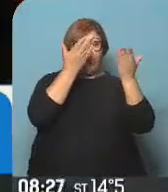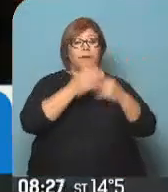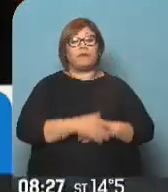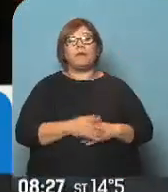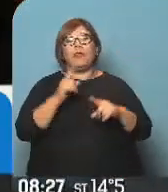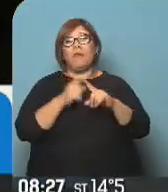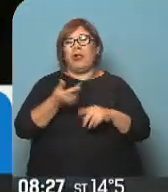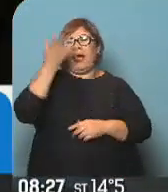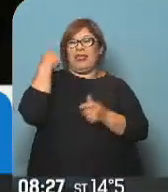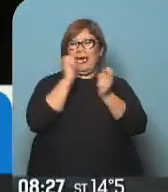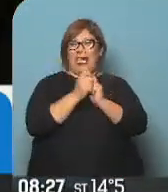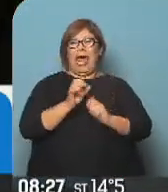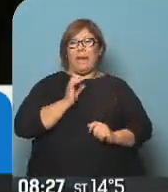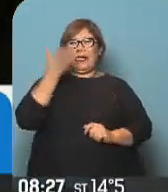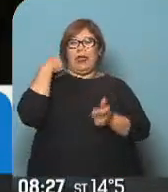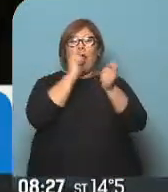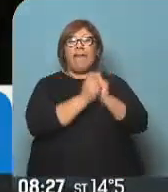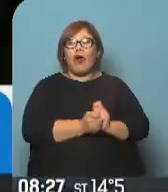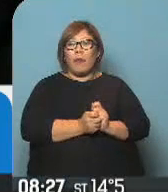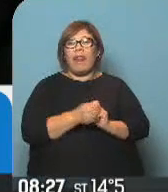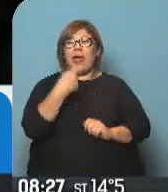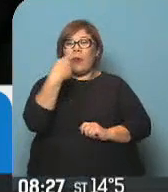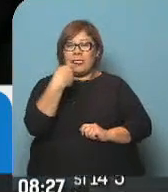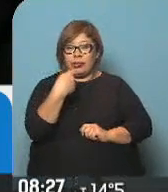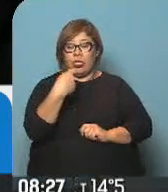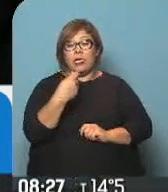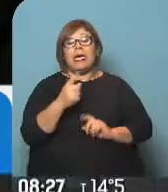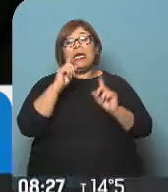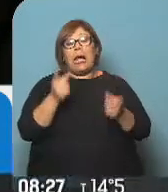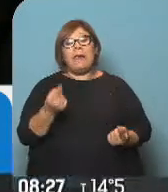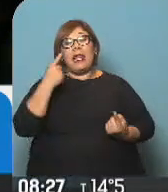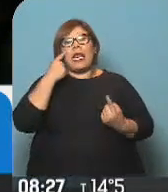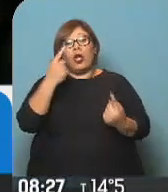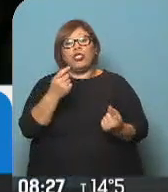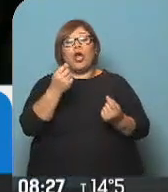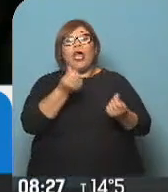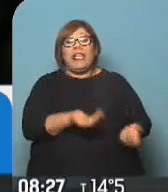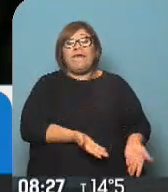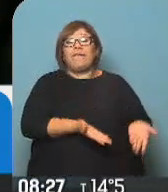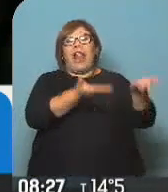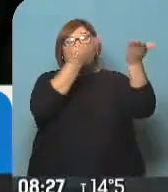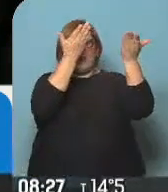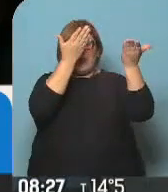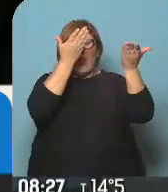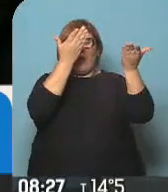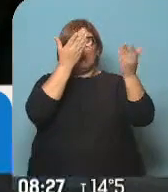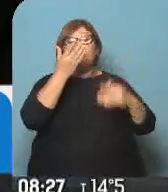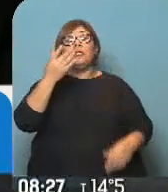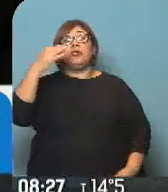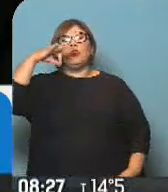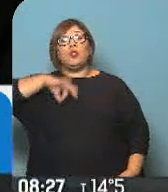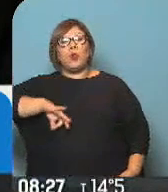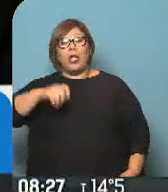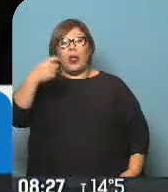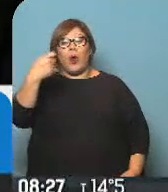reforma previsional del año pasado. Sin embargo, reconoció lamentablemente la inflación este año es superior a la que todos queríamos y